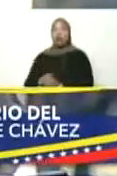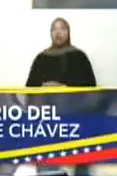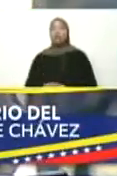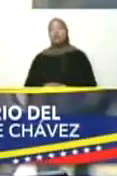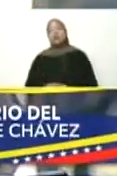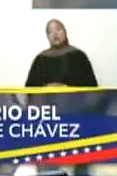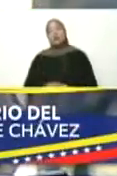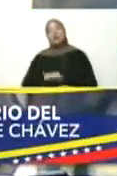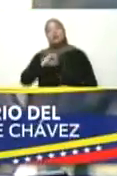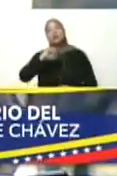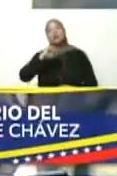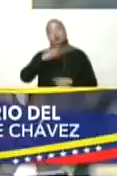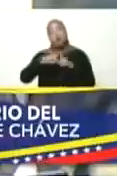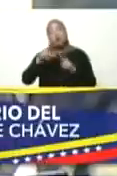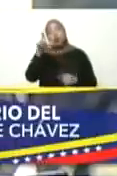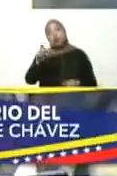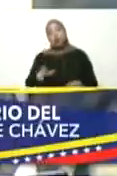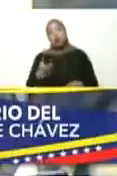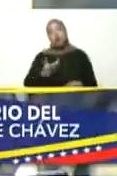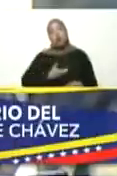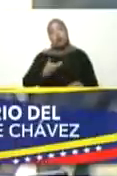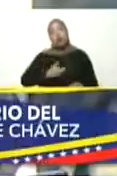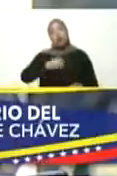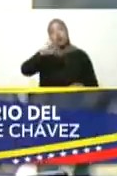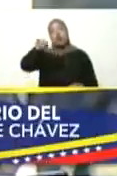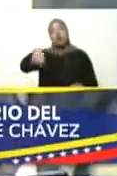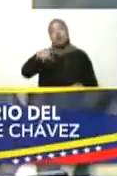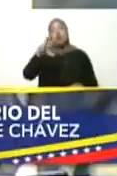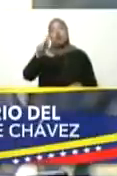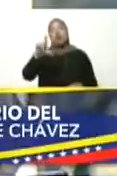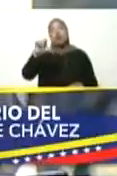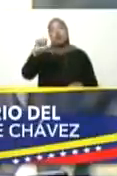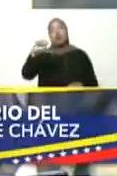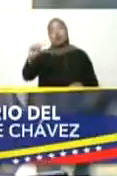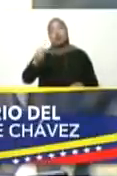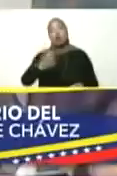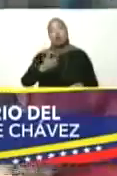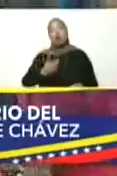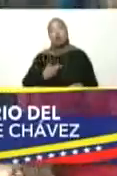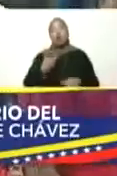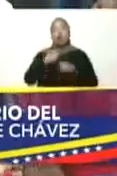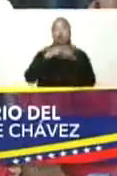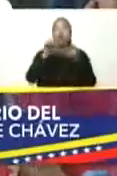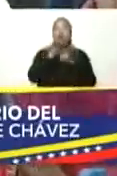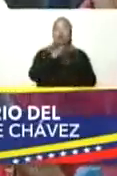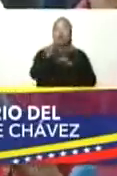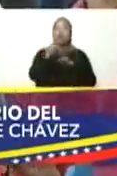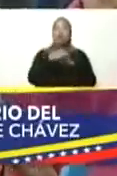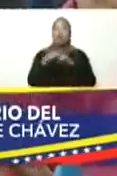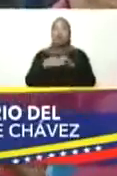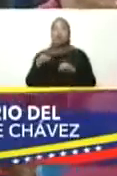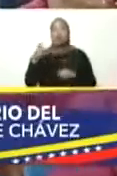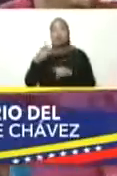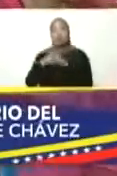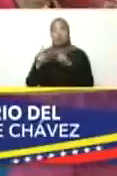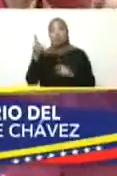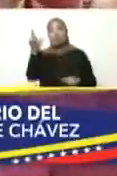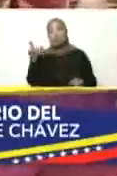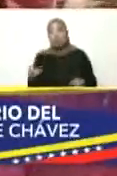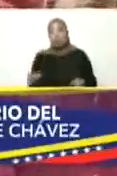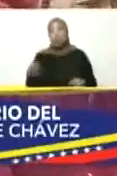Julio Garcés, alcalde de Crespo, Hamad Al-Chaer, alcalde de